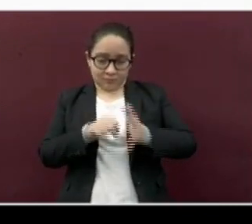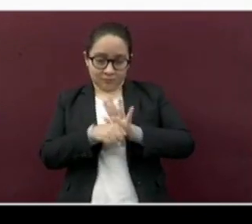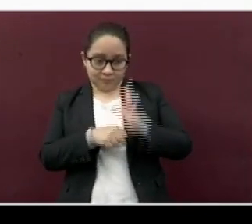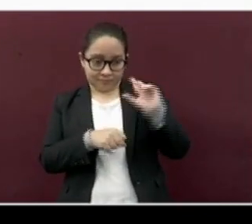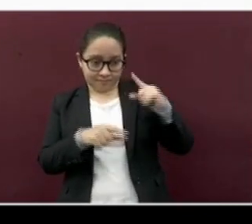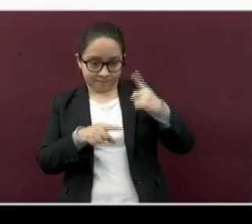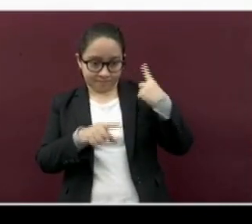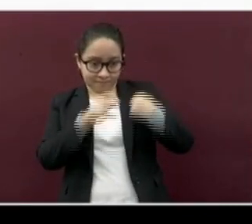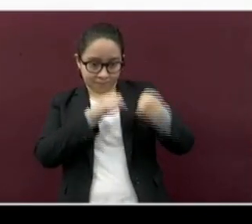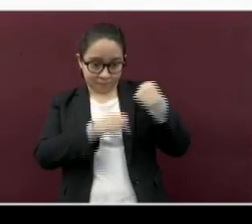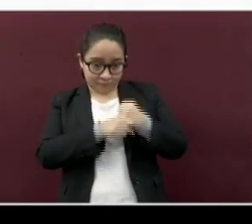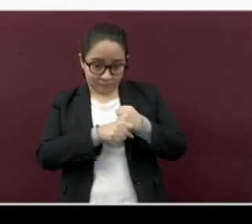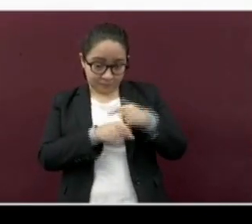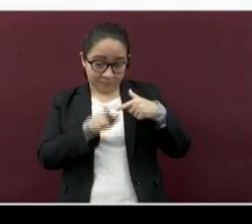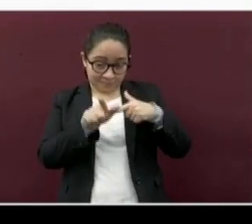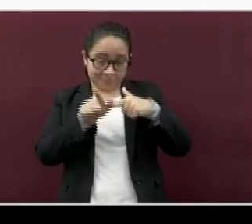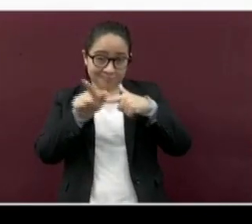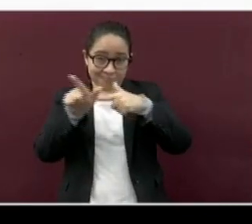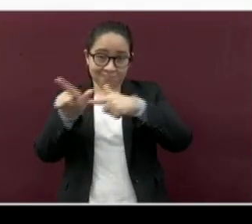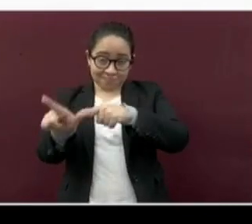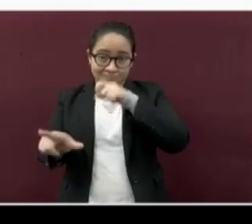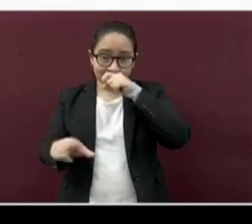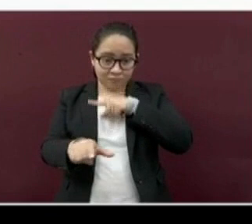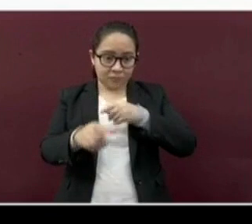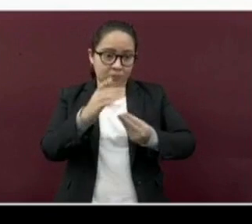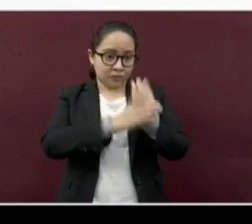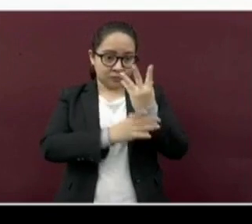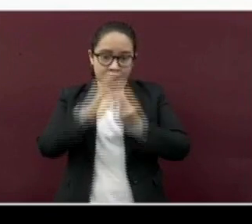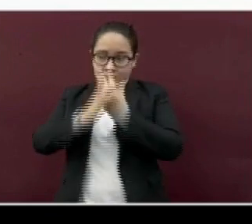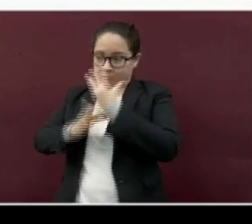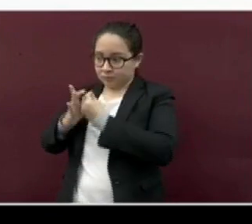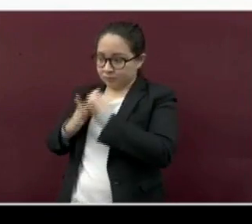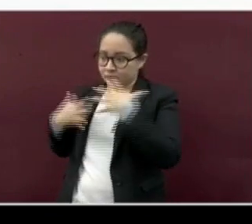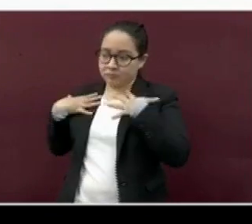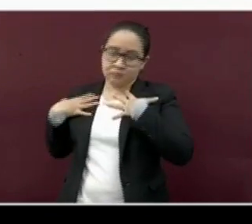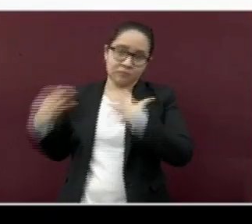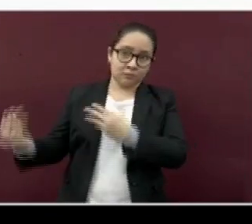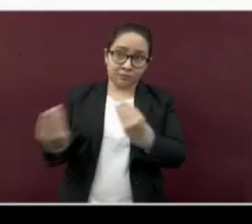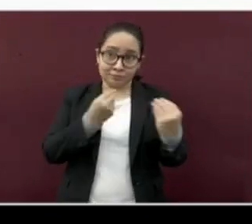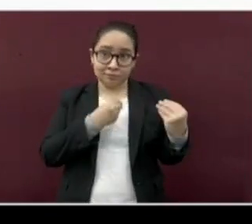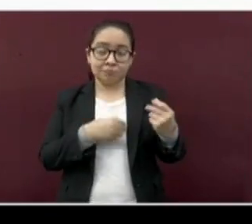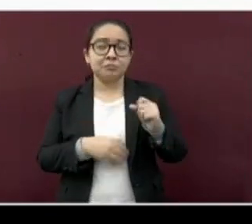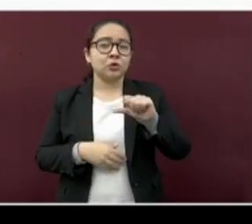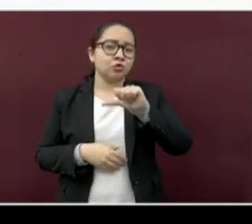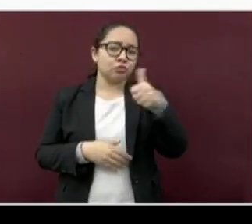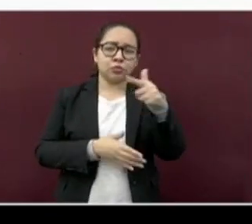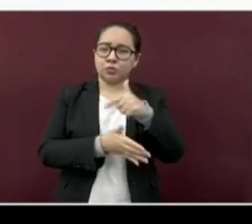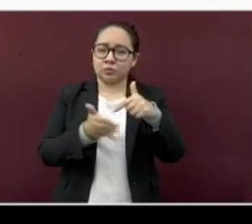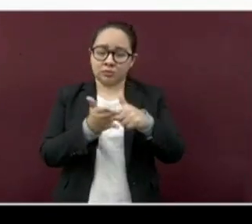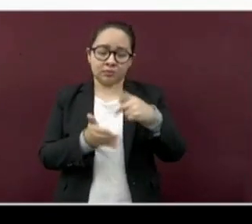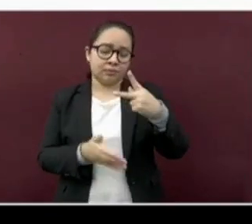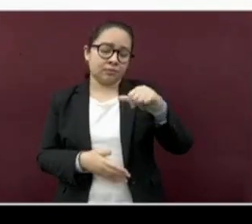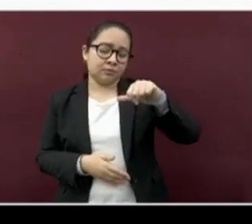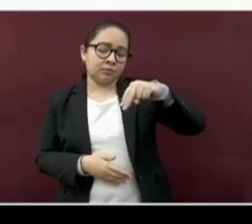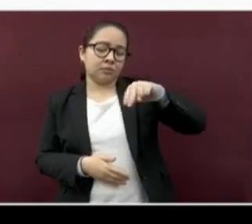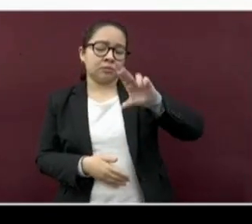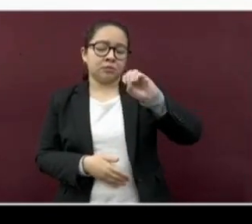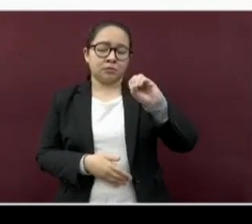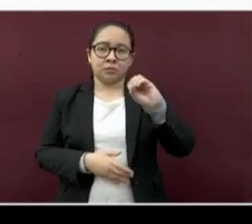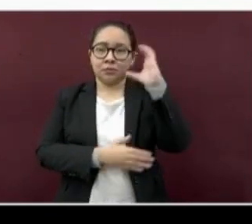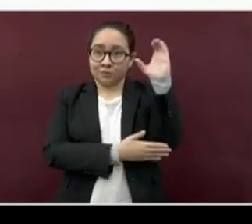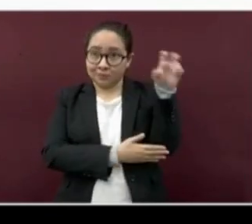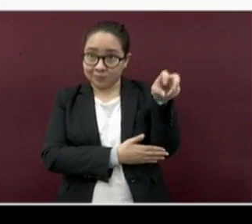También son los que continúan con mayor actividad en la transmisión. Al igual que otros como Pánuco,